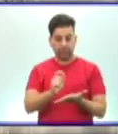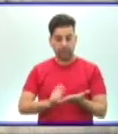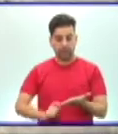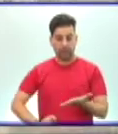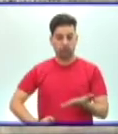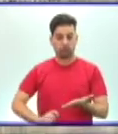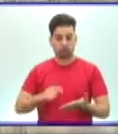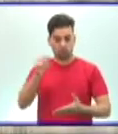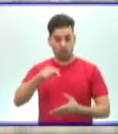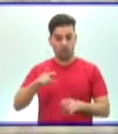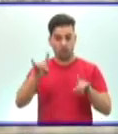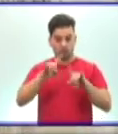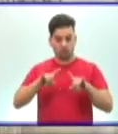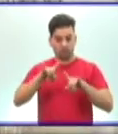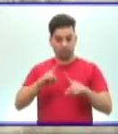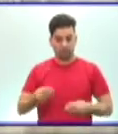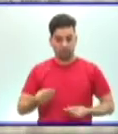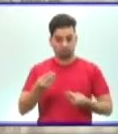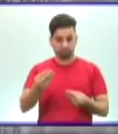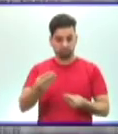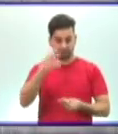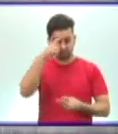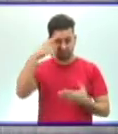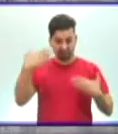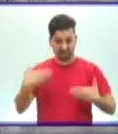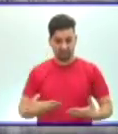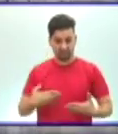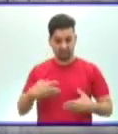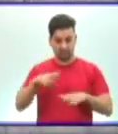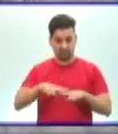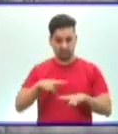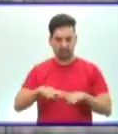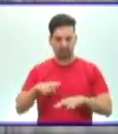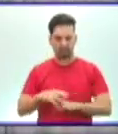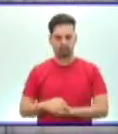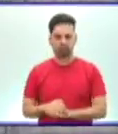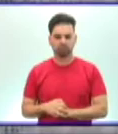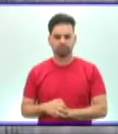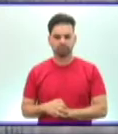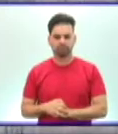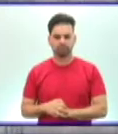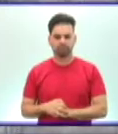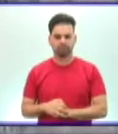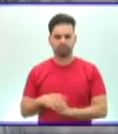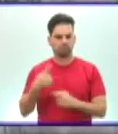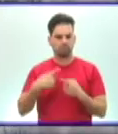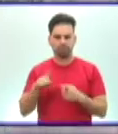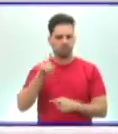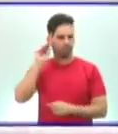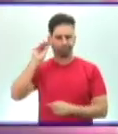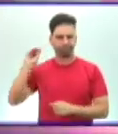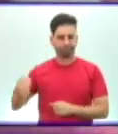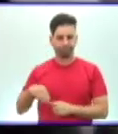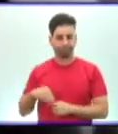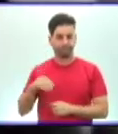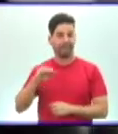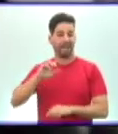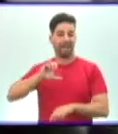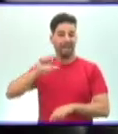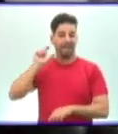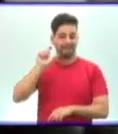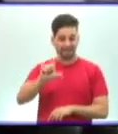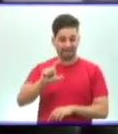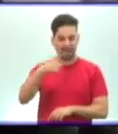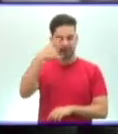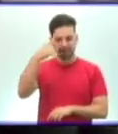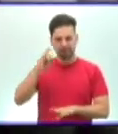postulados fueron ignorados por más de 20 años, hasta que finalmente fueron aceptados. Como